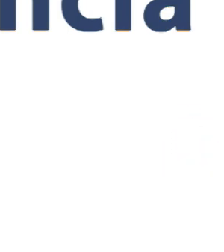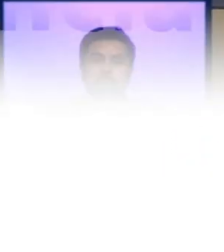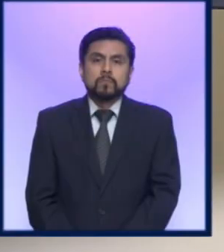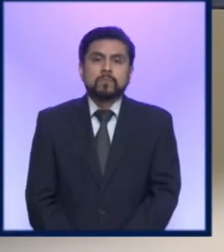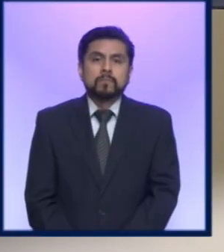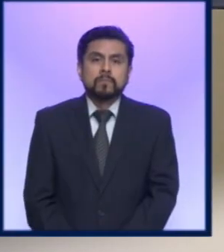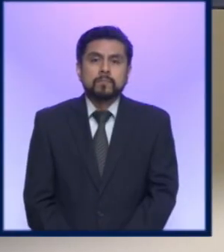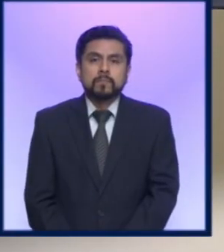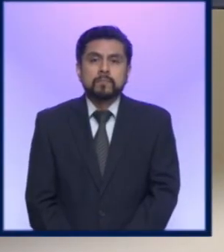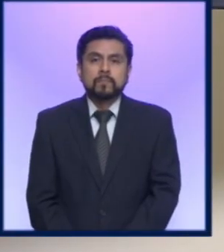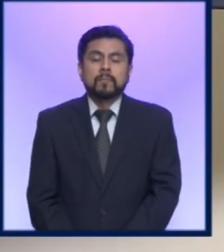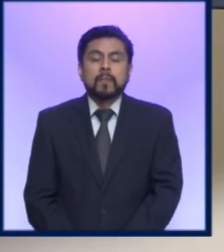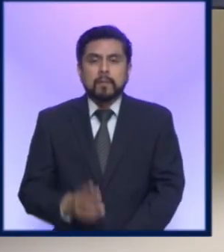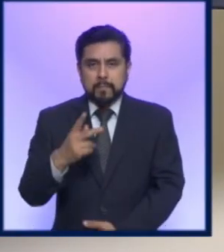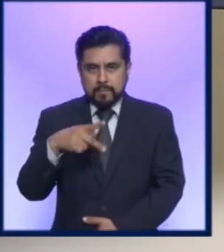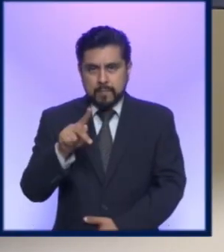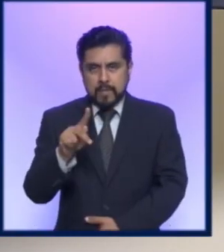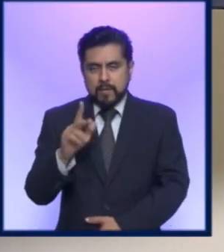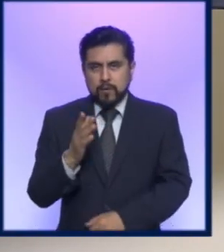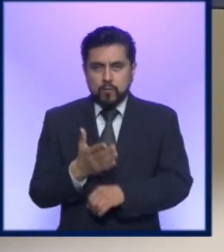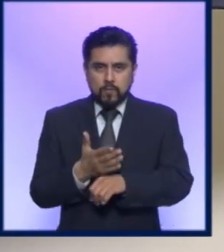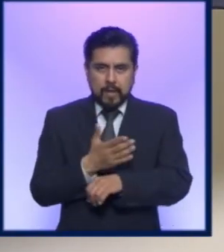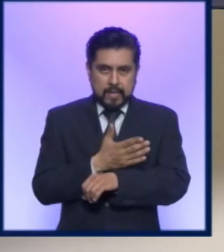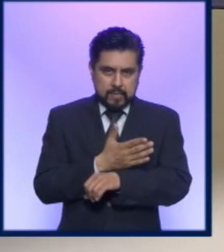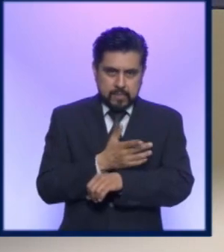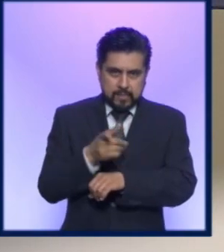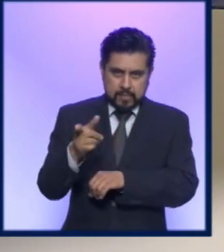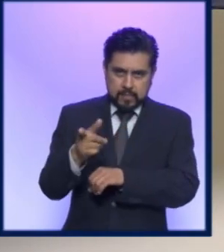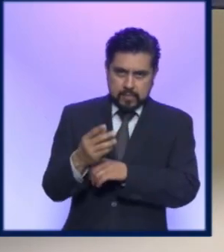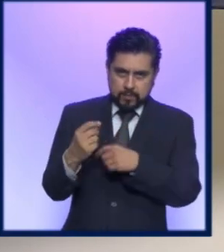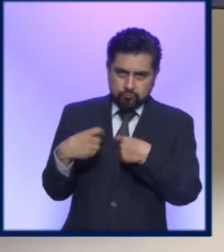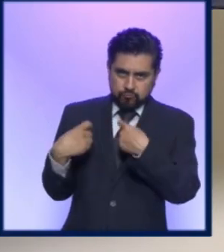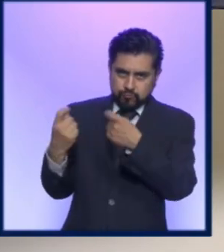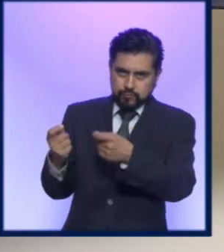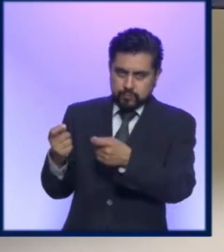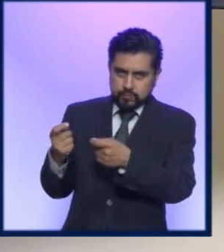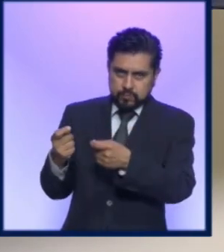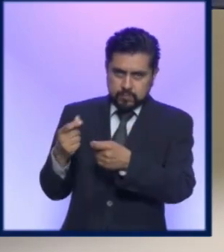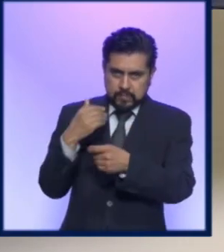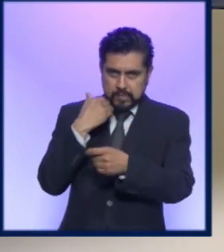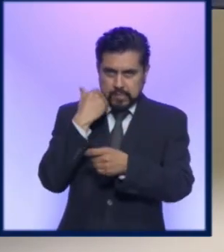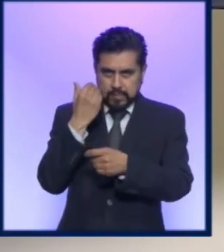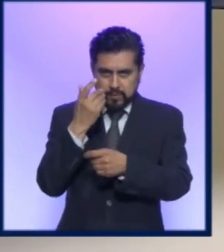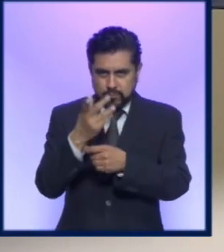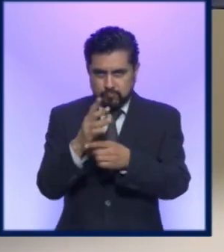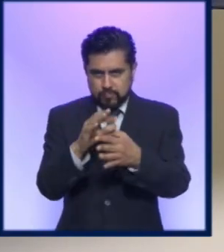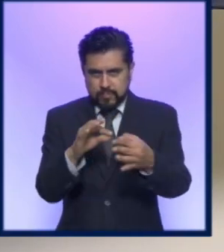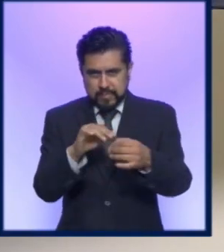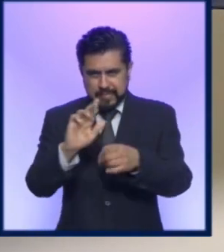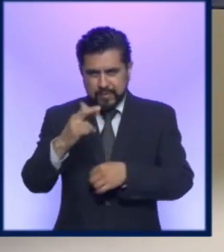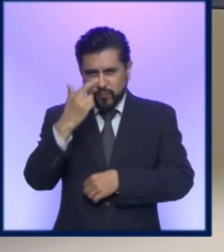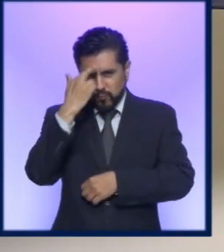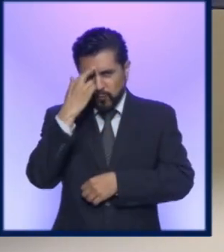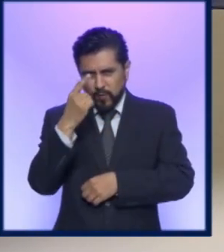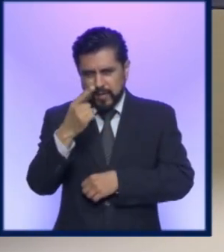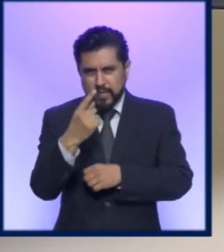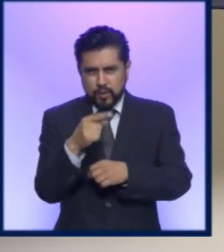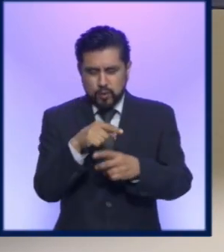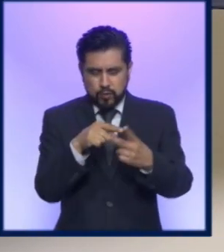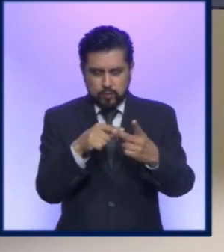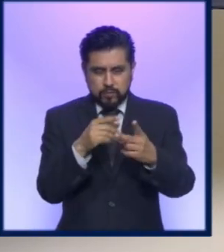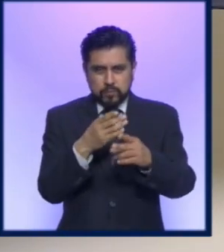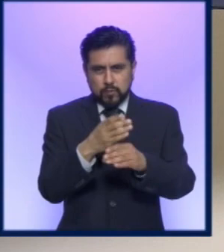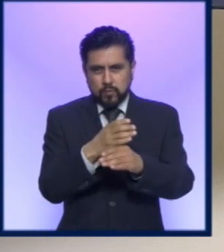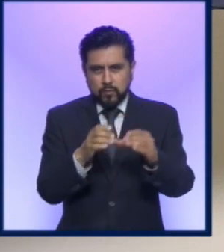allá pero antes an de ceder la voz a nuestro invitado debemos recordar que esta sección trataremos dos elementos